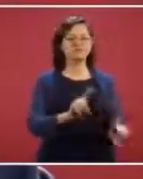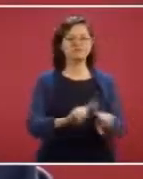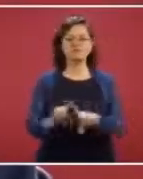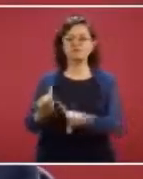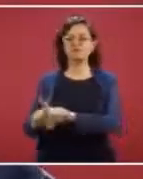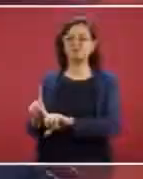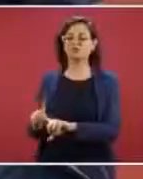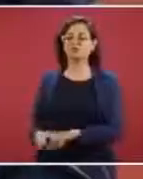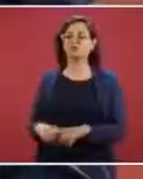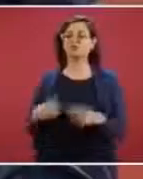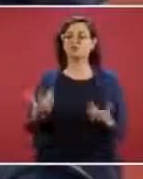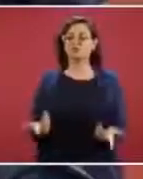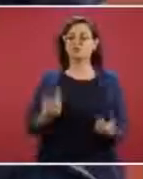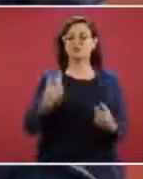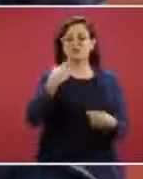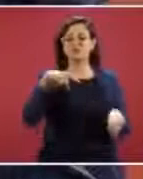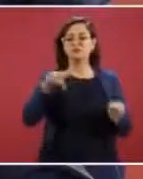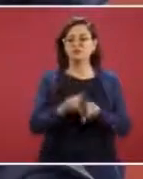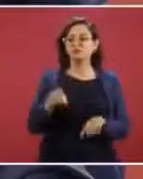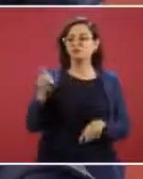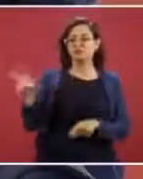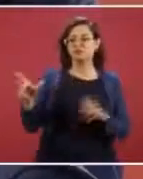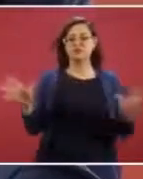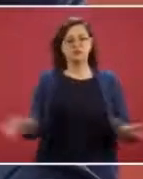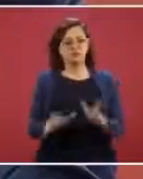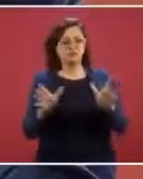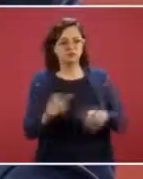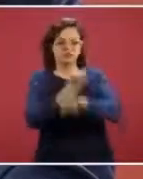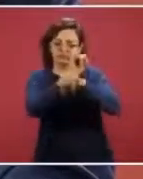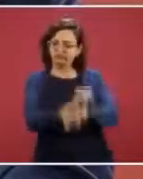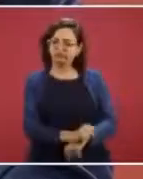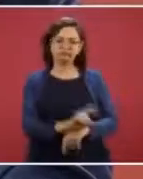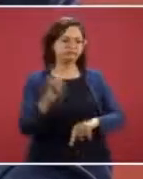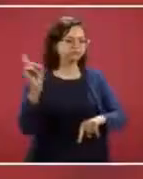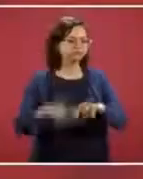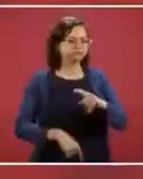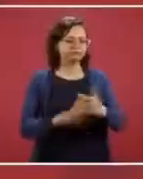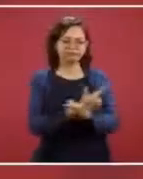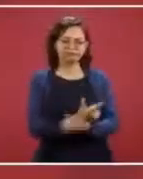es el que promueve la abolición de la esclavitud